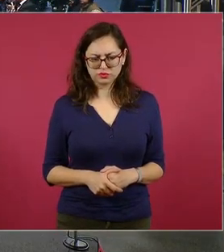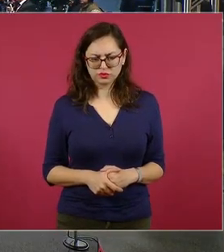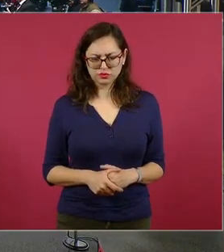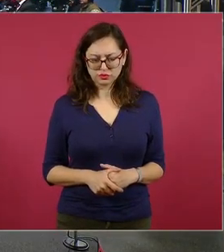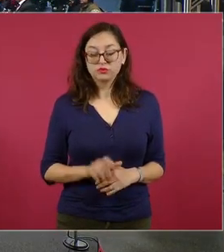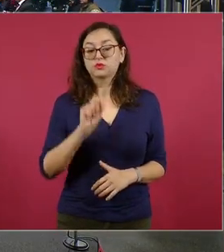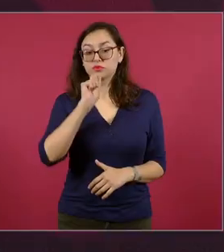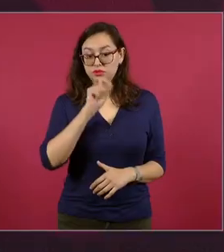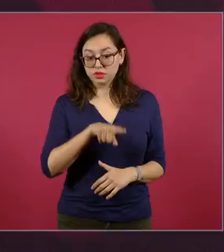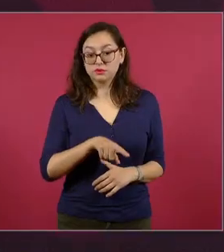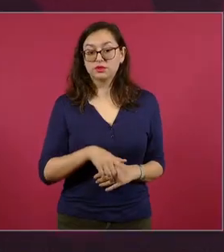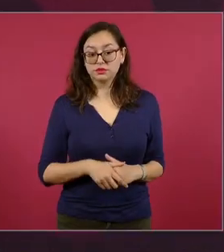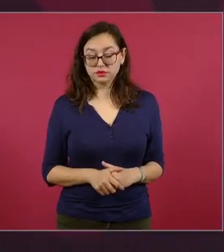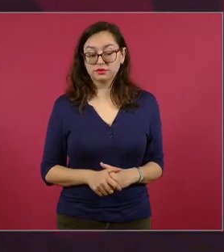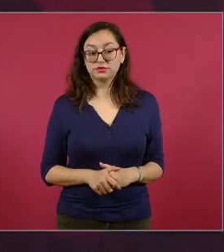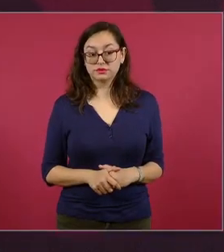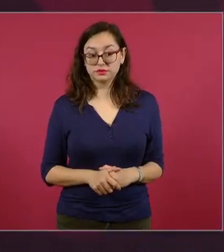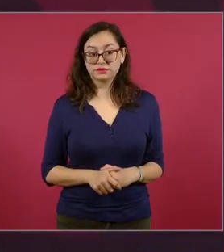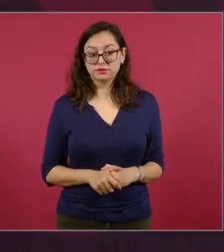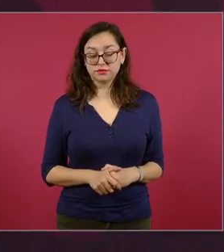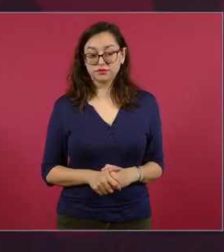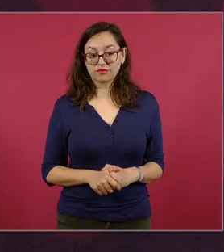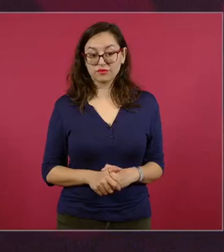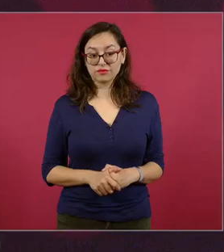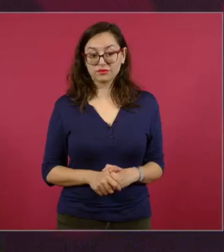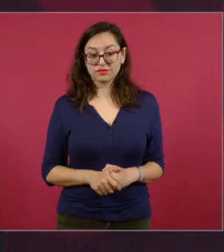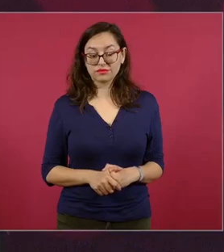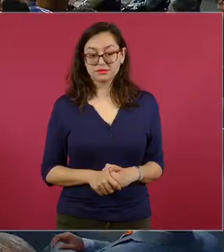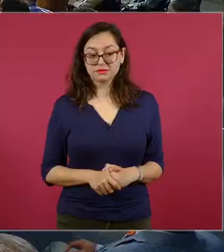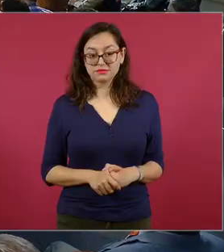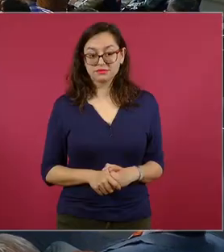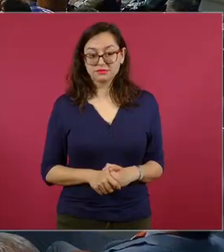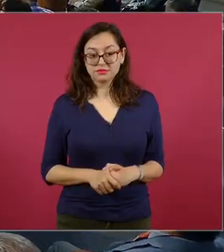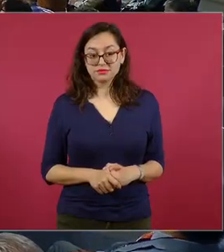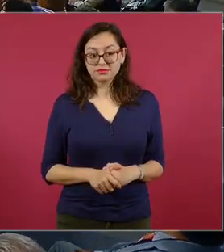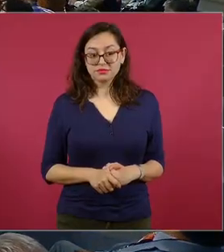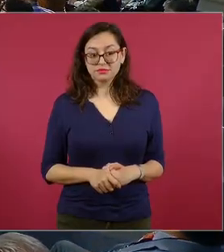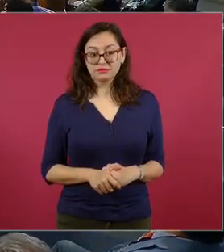sexenio. También. Una mujer por medio. Esa noche del lunes,